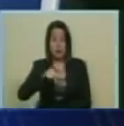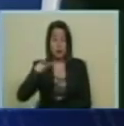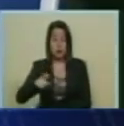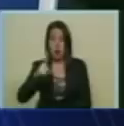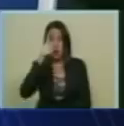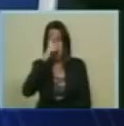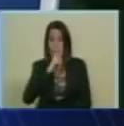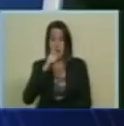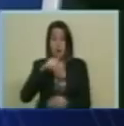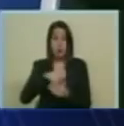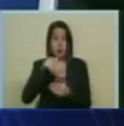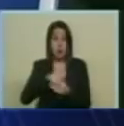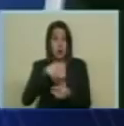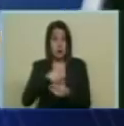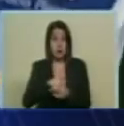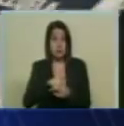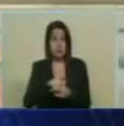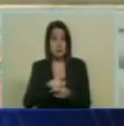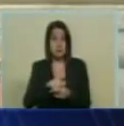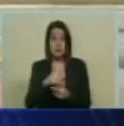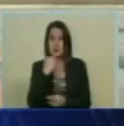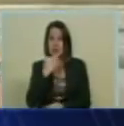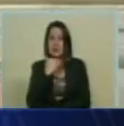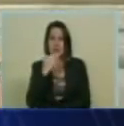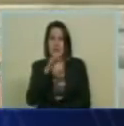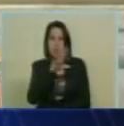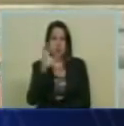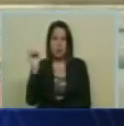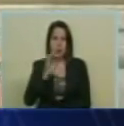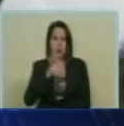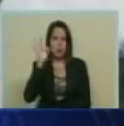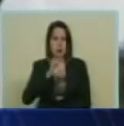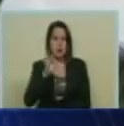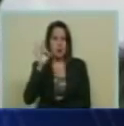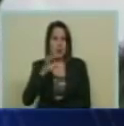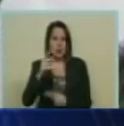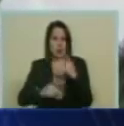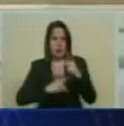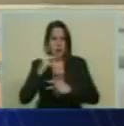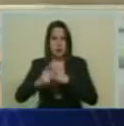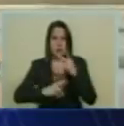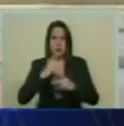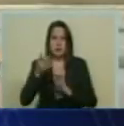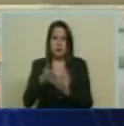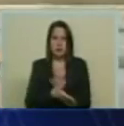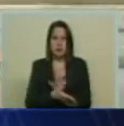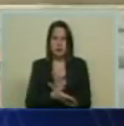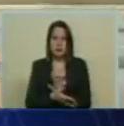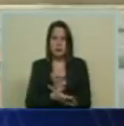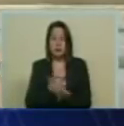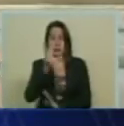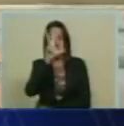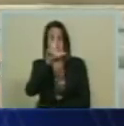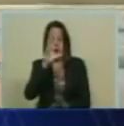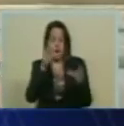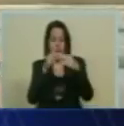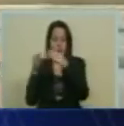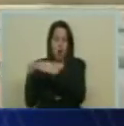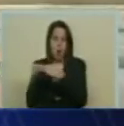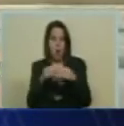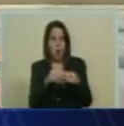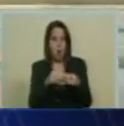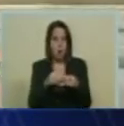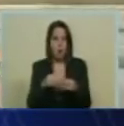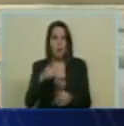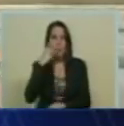votar. Pudiéramos decir que votó el 50% en un proceso donde 3 partidos políticos